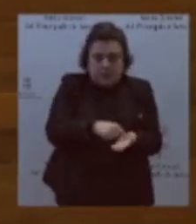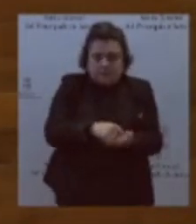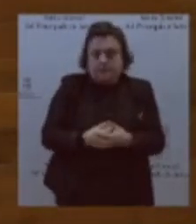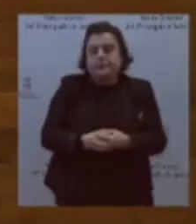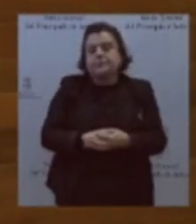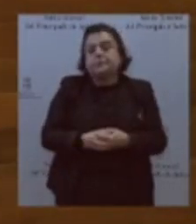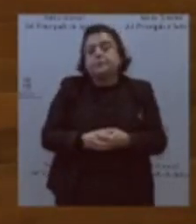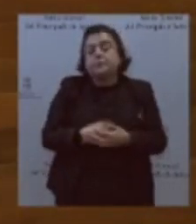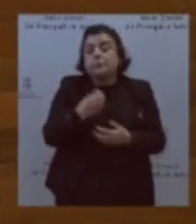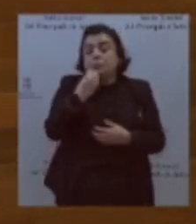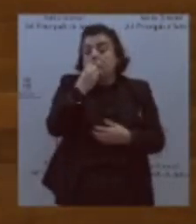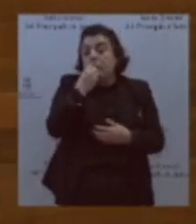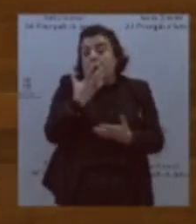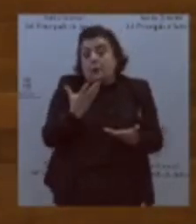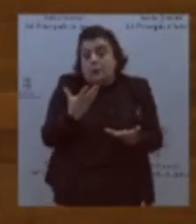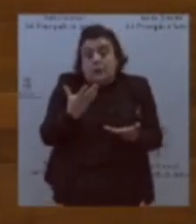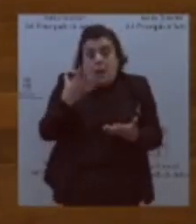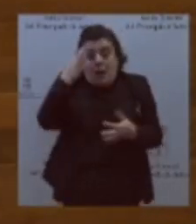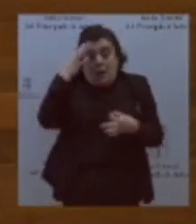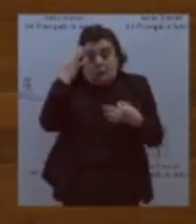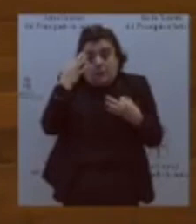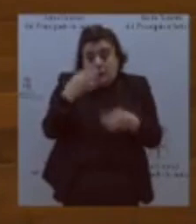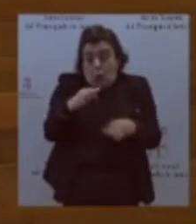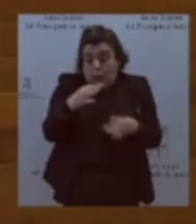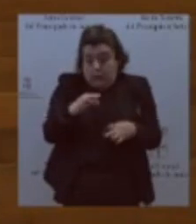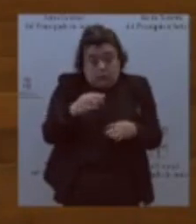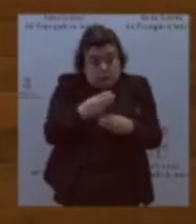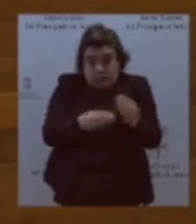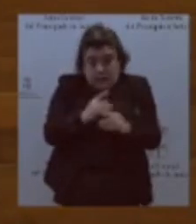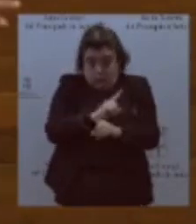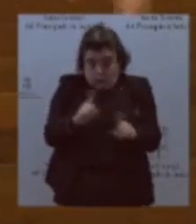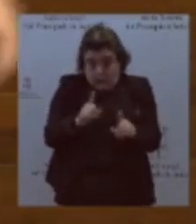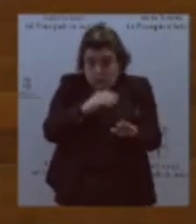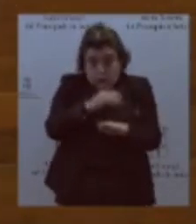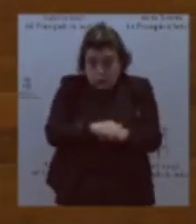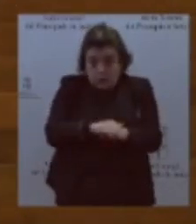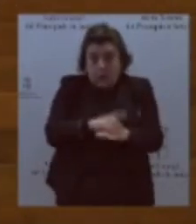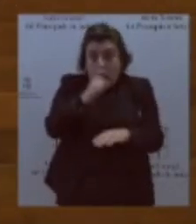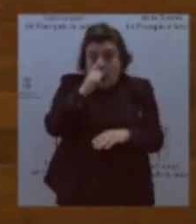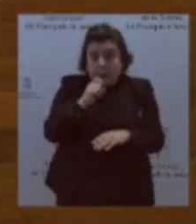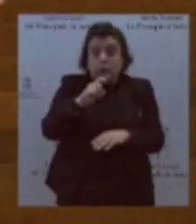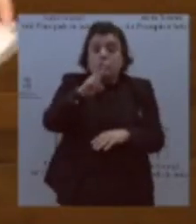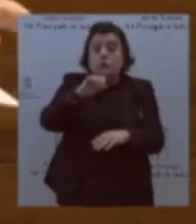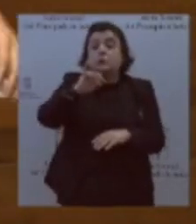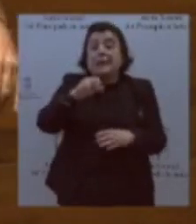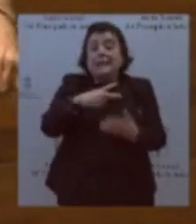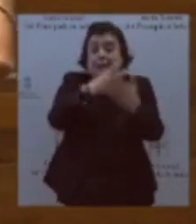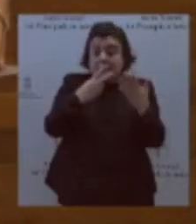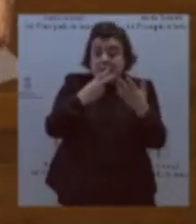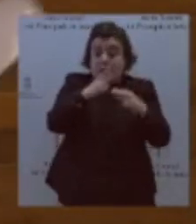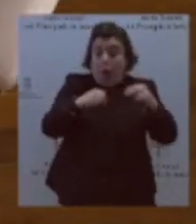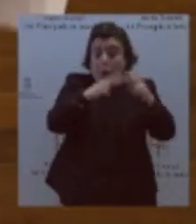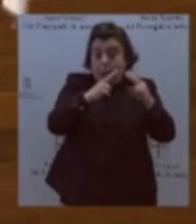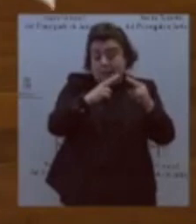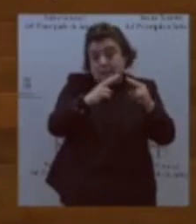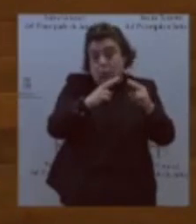evidentemente no sucede así. 2017 finaliza una pequeña parte de las obras, deja otra parte sin culminar. 28 de septiembre de